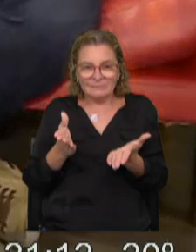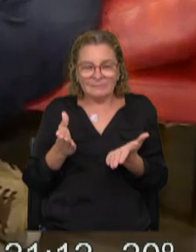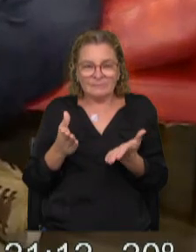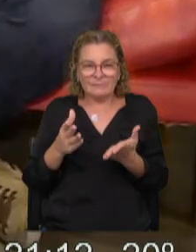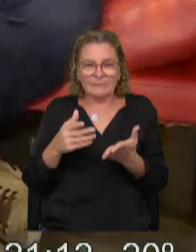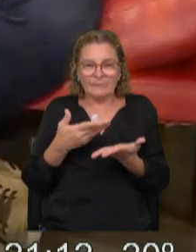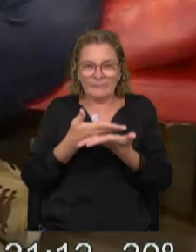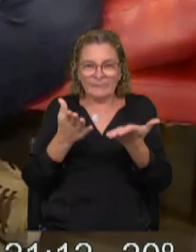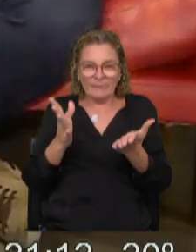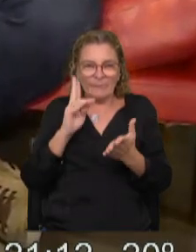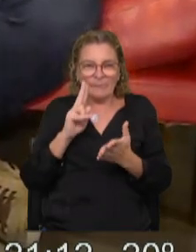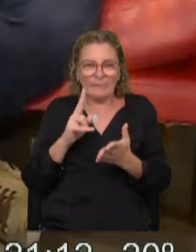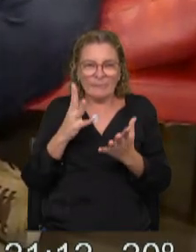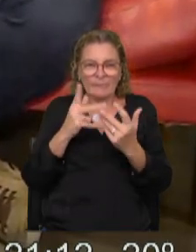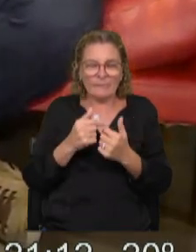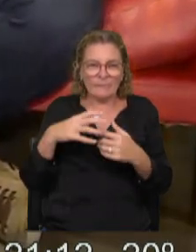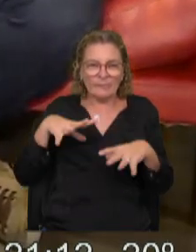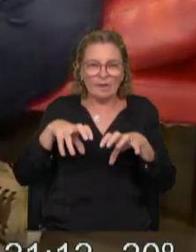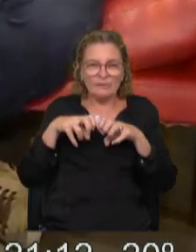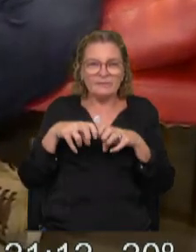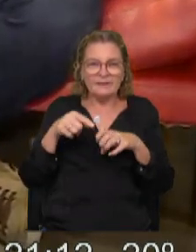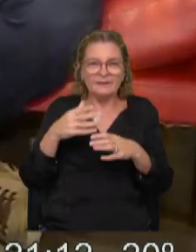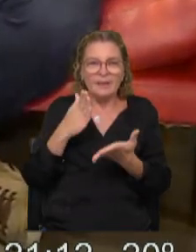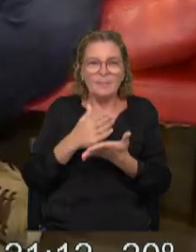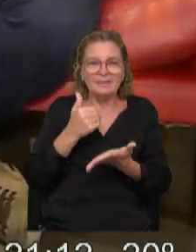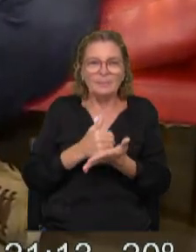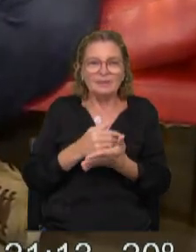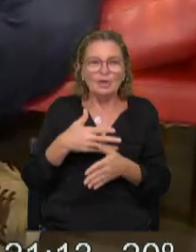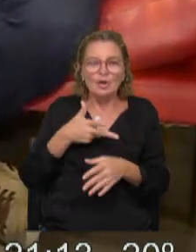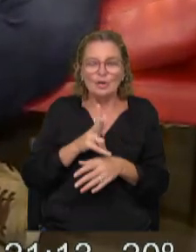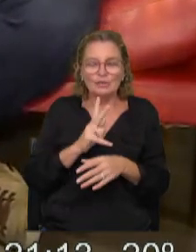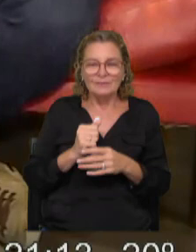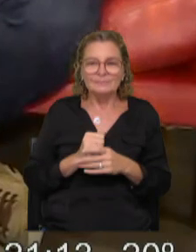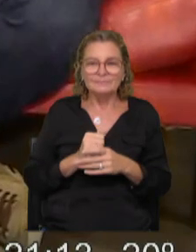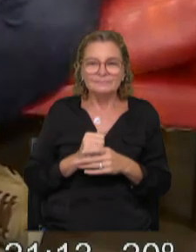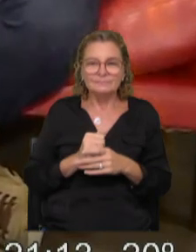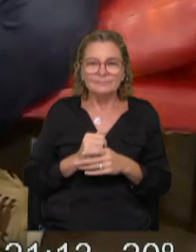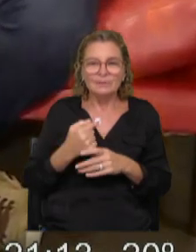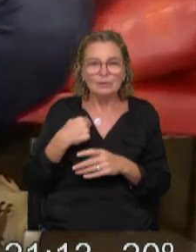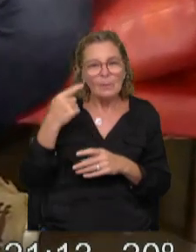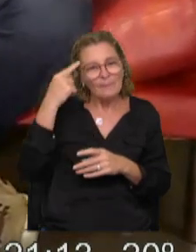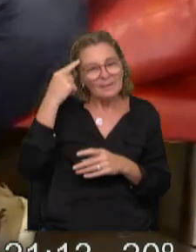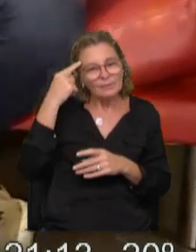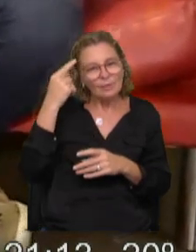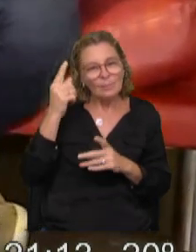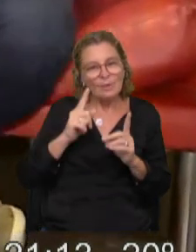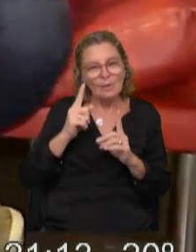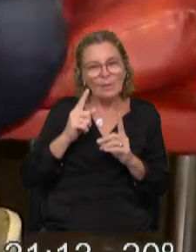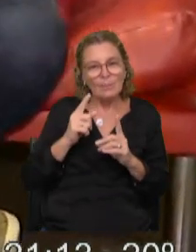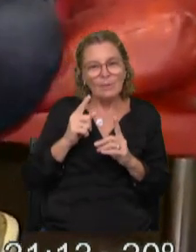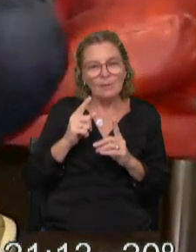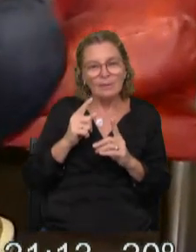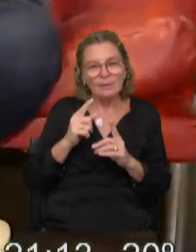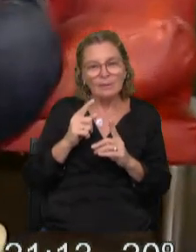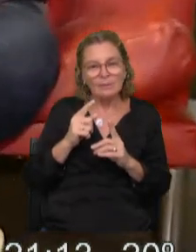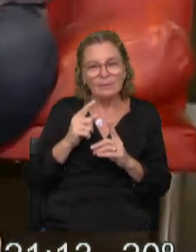esos paisajes, de esas maneras de vivir el departamento de Rocha? Yo creo que es como una especie de banda